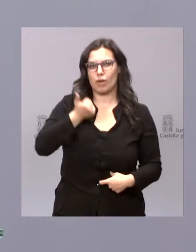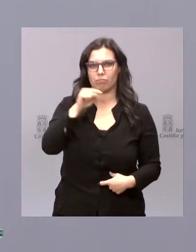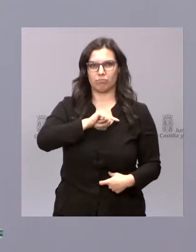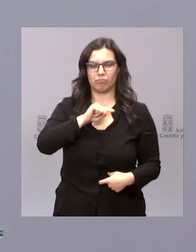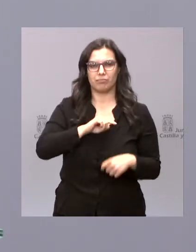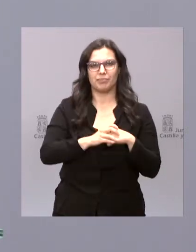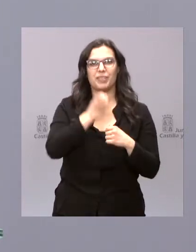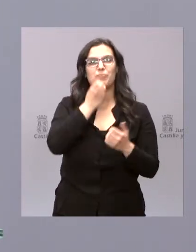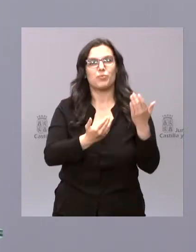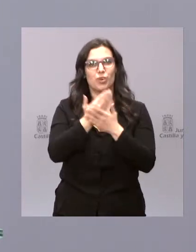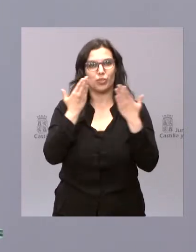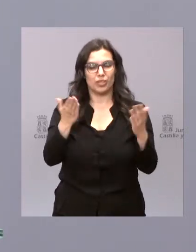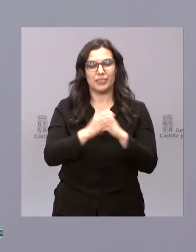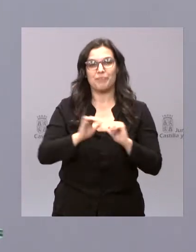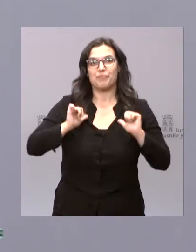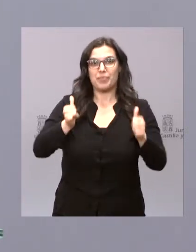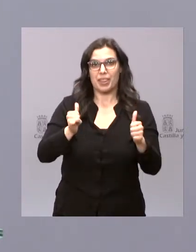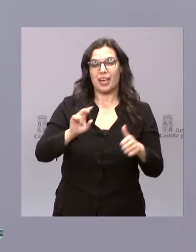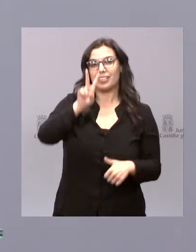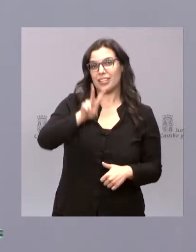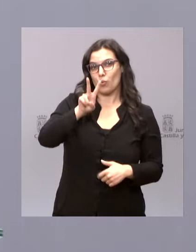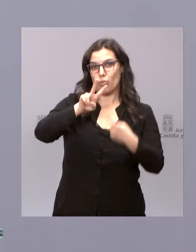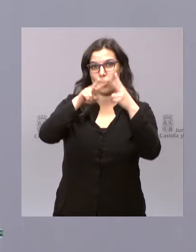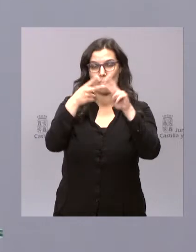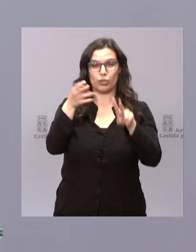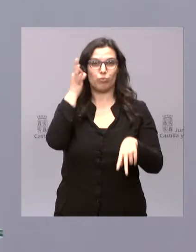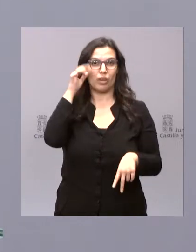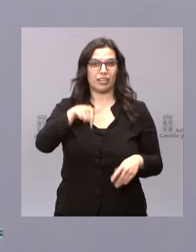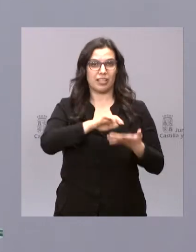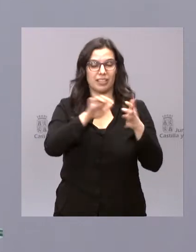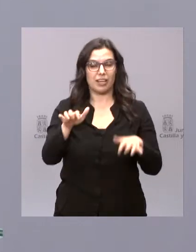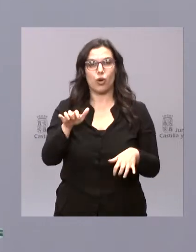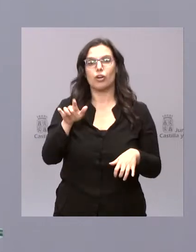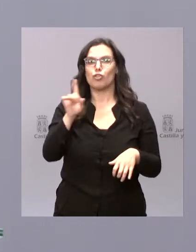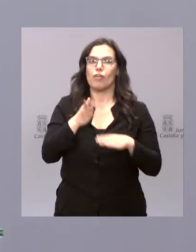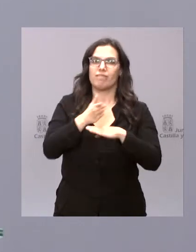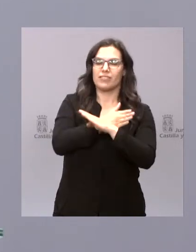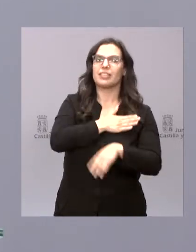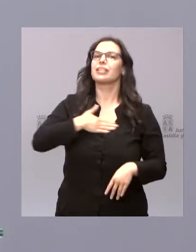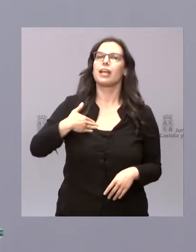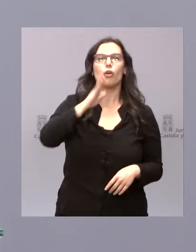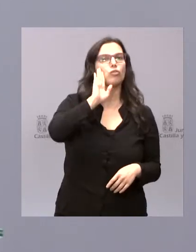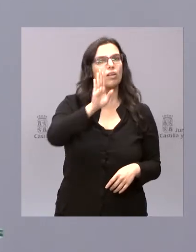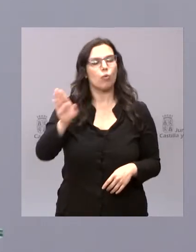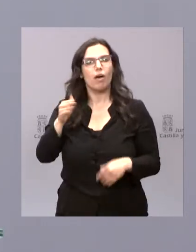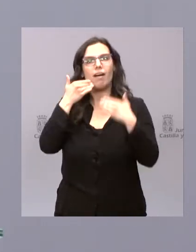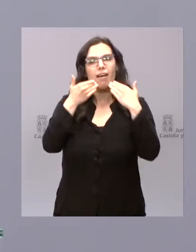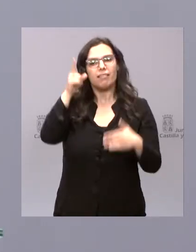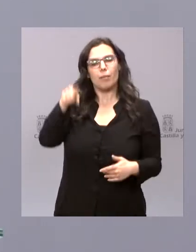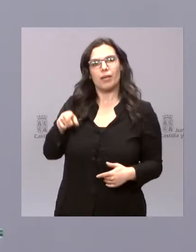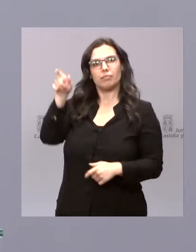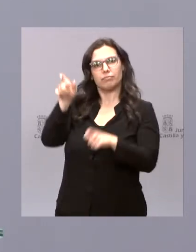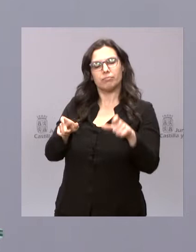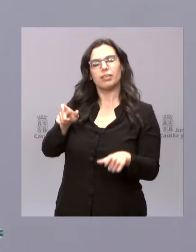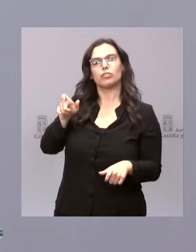Buenos días. Antes de comenzar este segundo encuentro de la mujer en Castilla y León, quiero saludar y agradecer la implicación al presidente de la Junta,